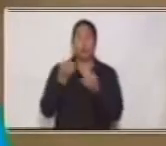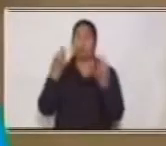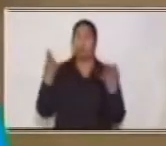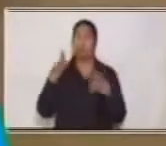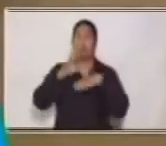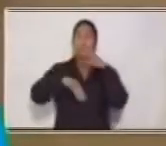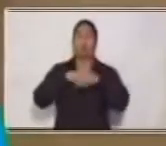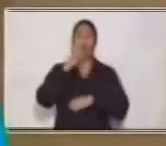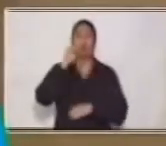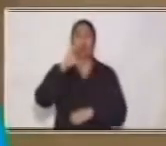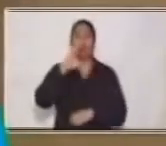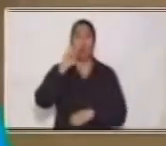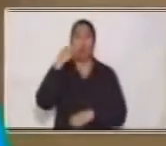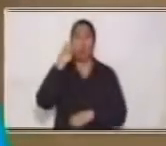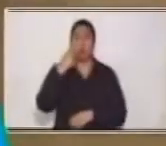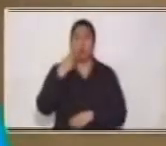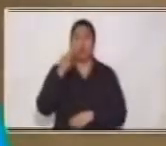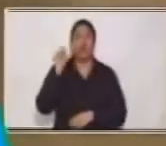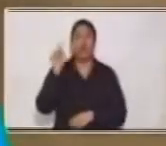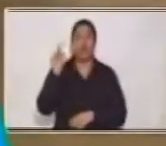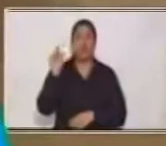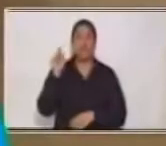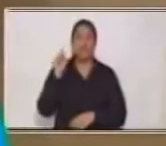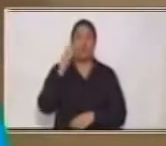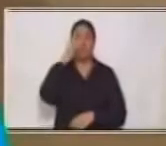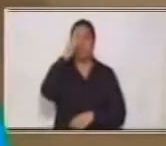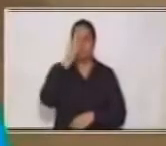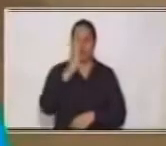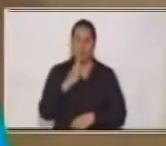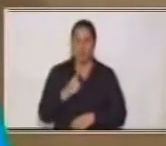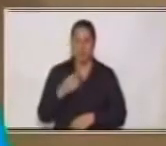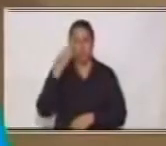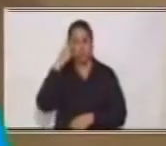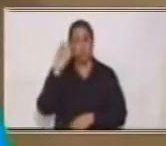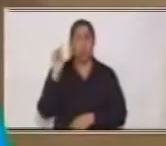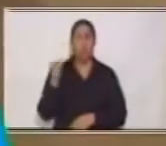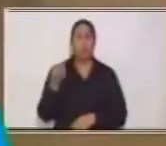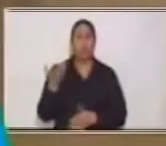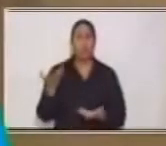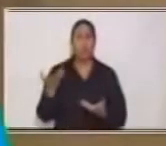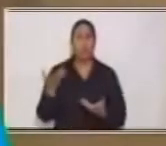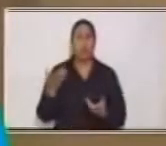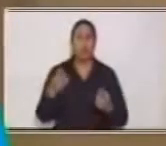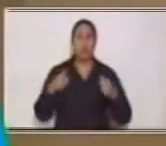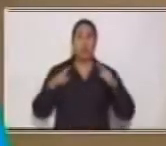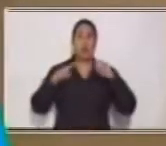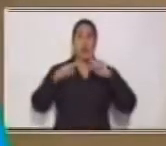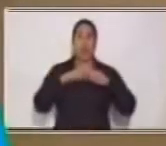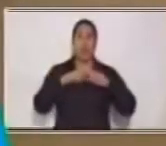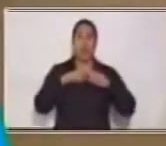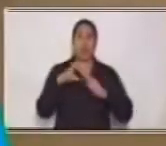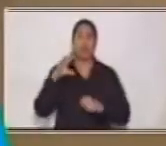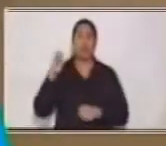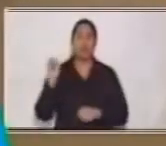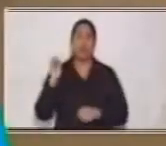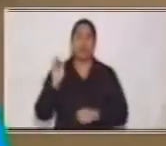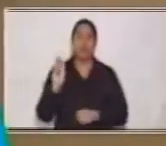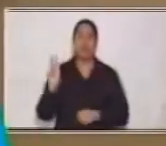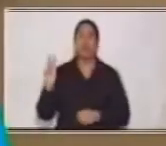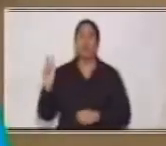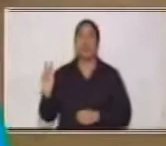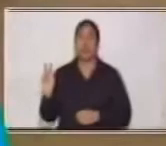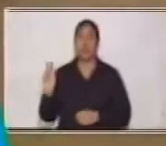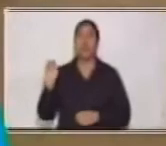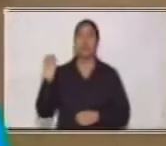te puedo decir, esta es una ecuación vertical. ¿Por qué? Porque en X aparece 0 y en el eje Y sí